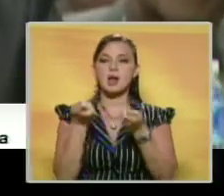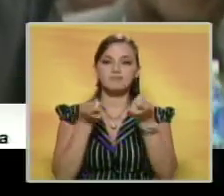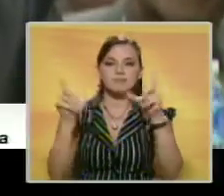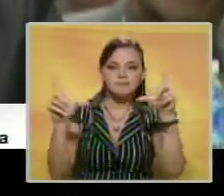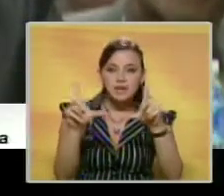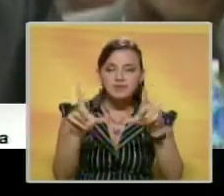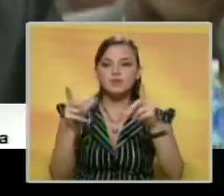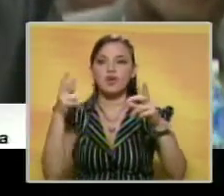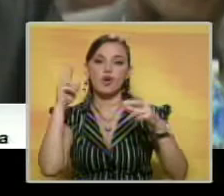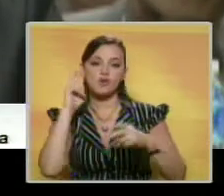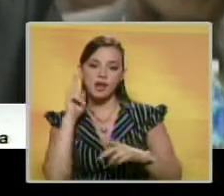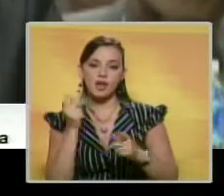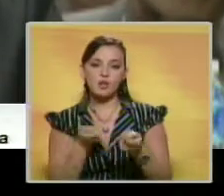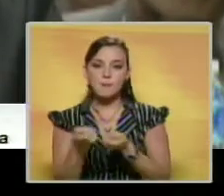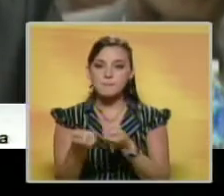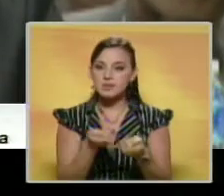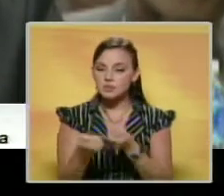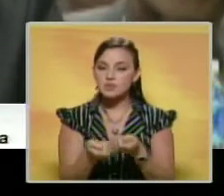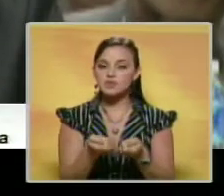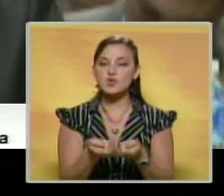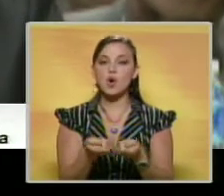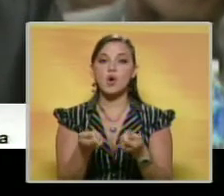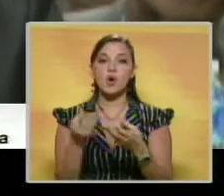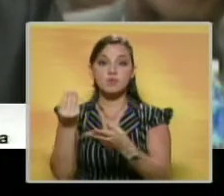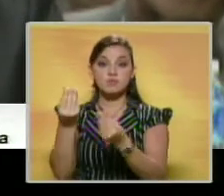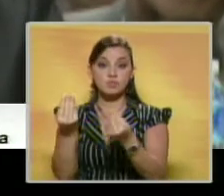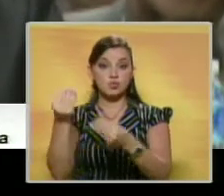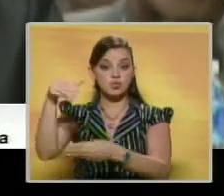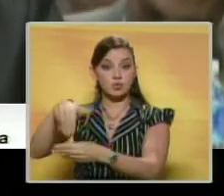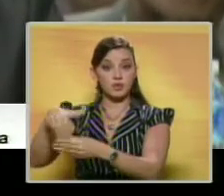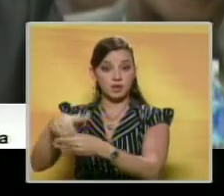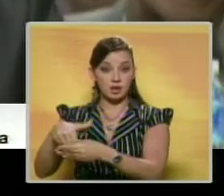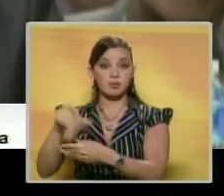manipulaciones, uso masivo de fondos públicos,